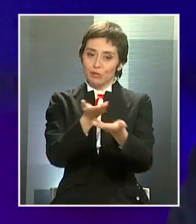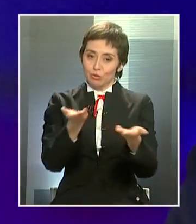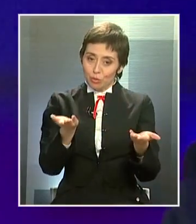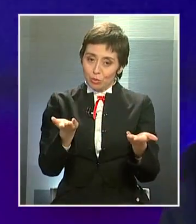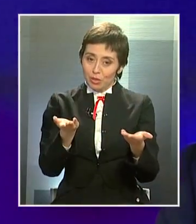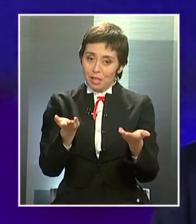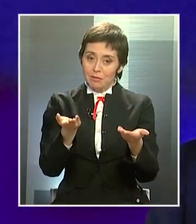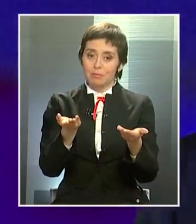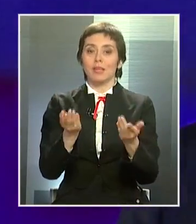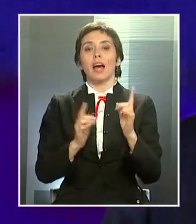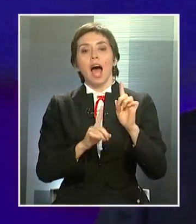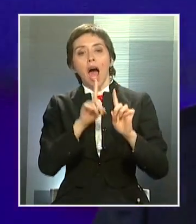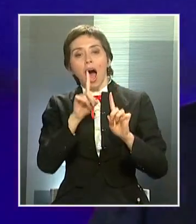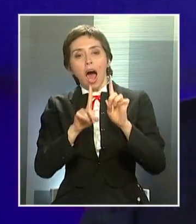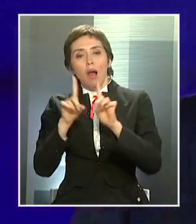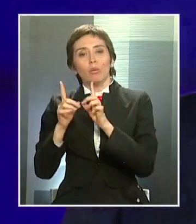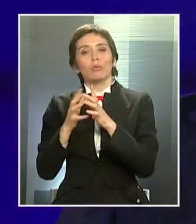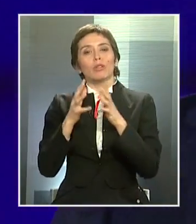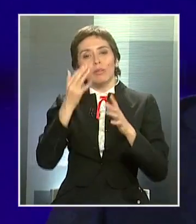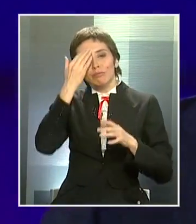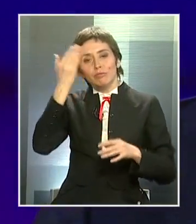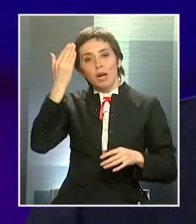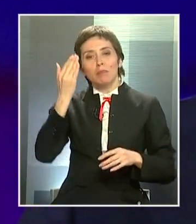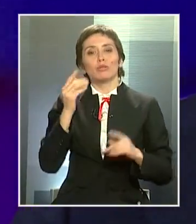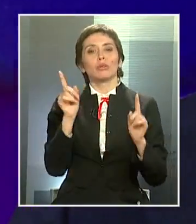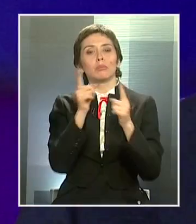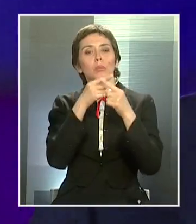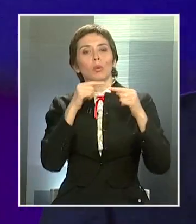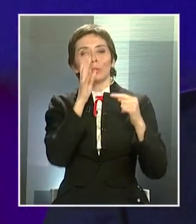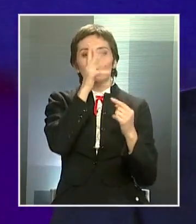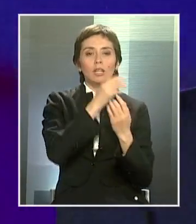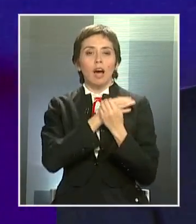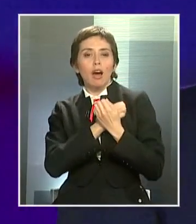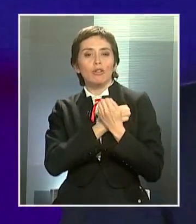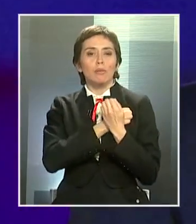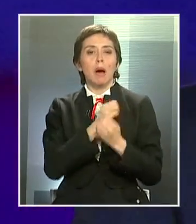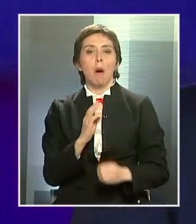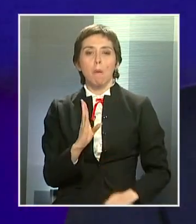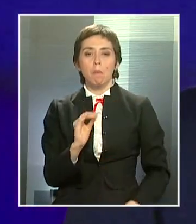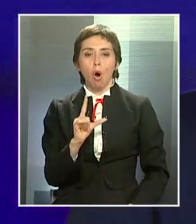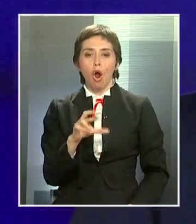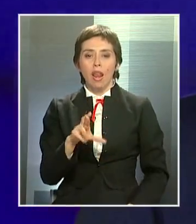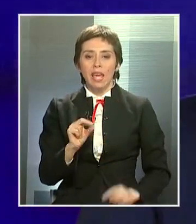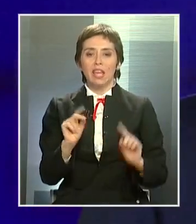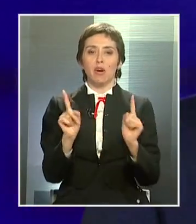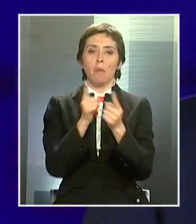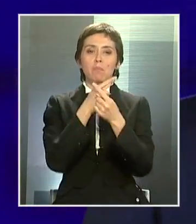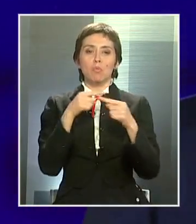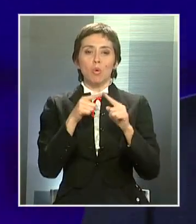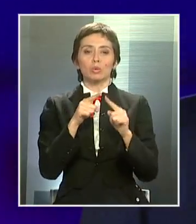entonces con algunos de los grandes boleros y baladas de la historia musical chilena.